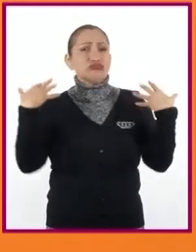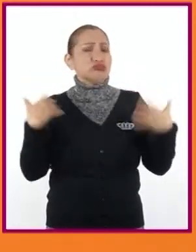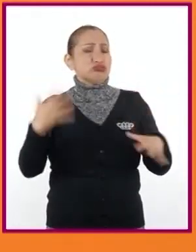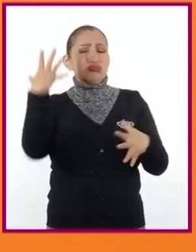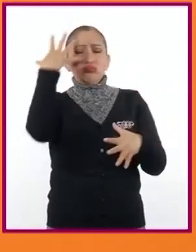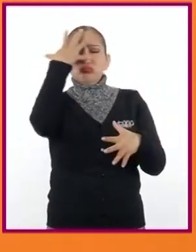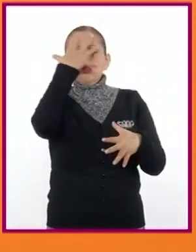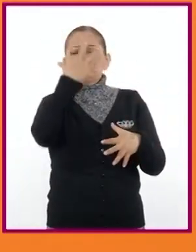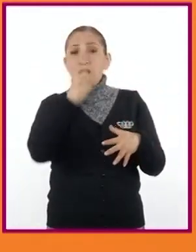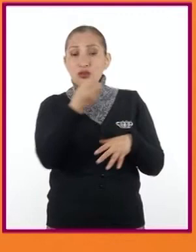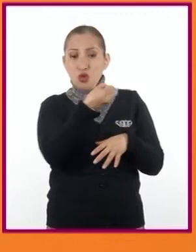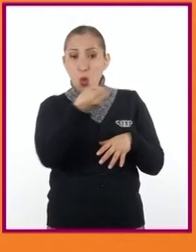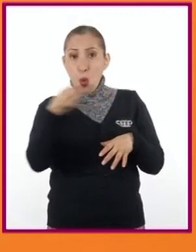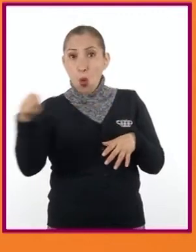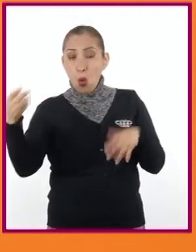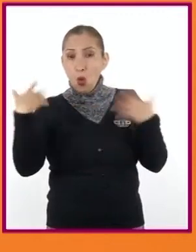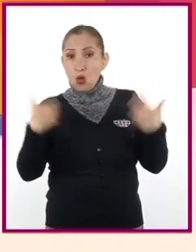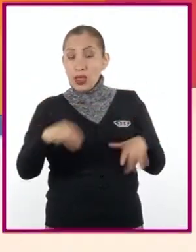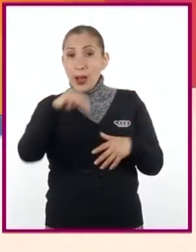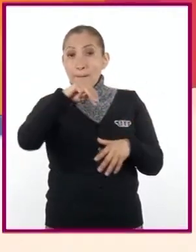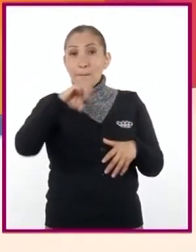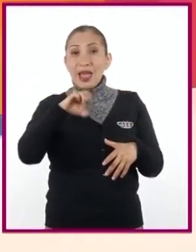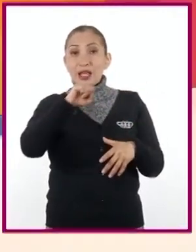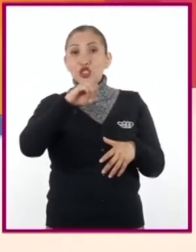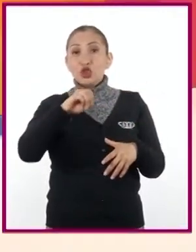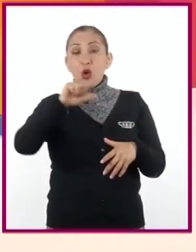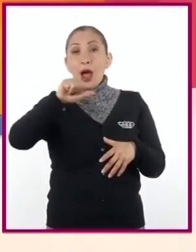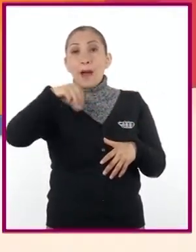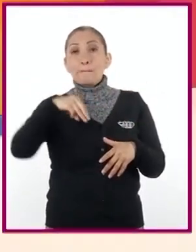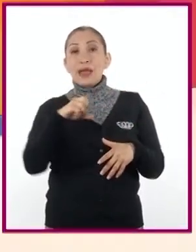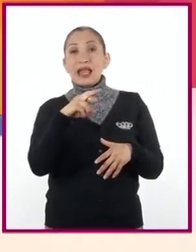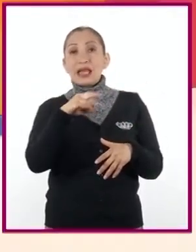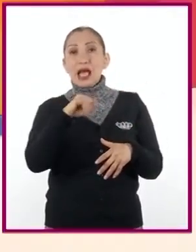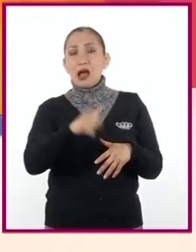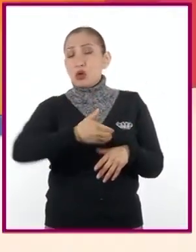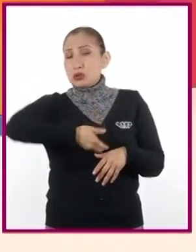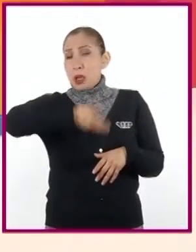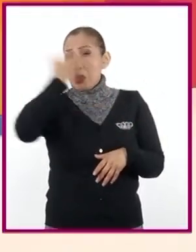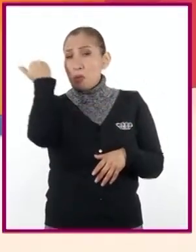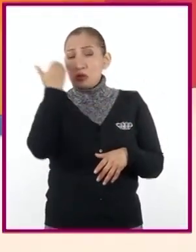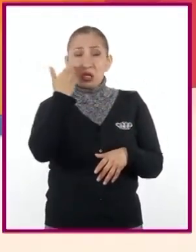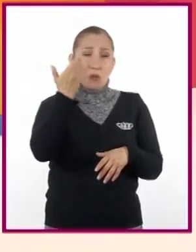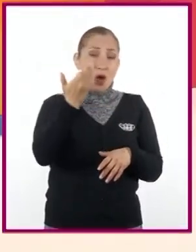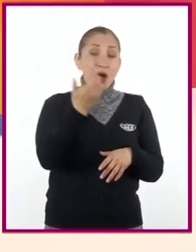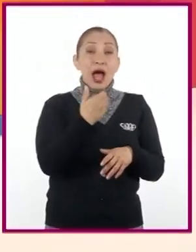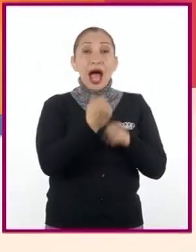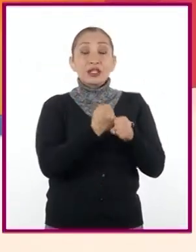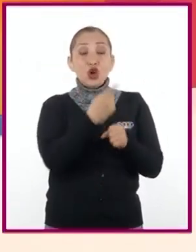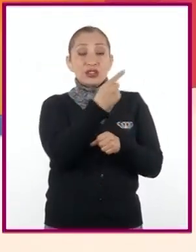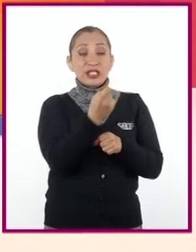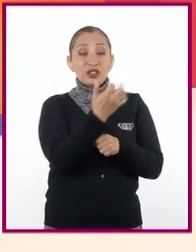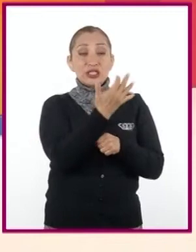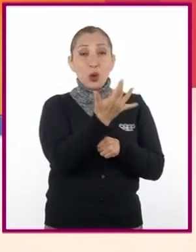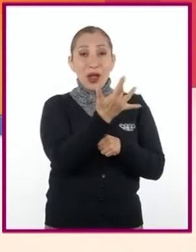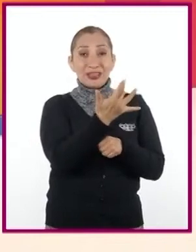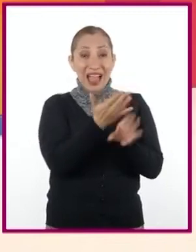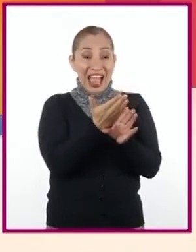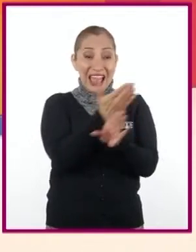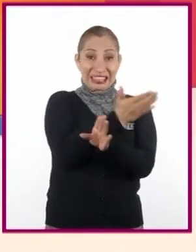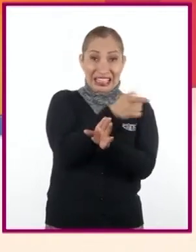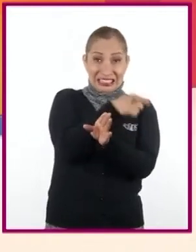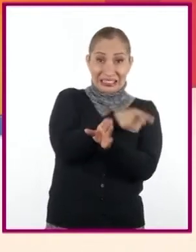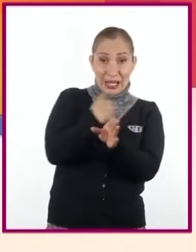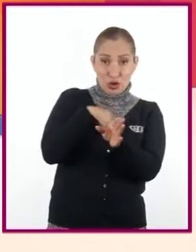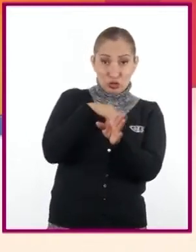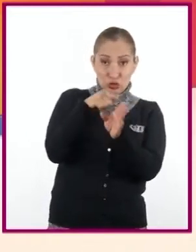majestuosa y ordenada de Mesoamérica. No se sabe bien cómo, pero entre el año 150 antes de nuestra era y